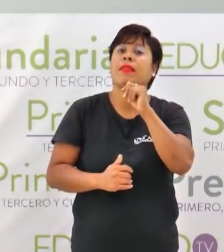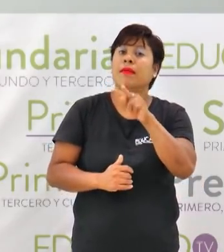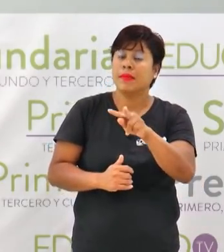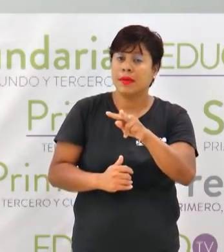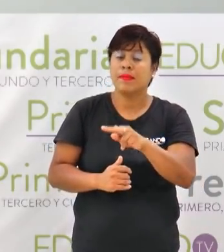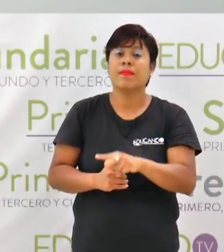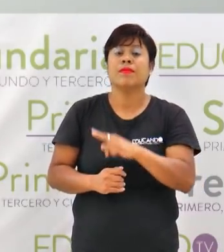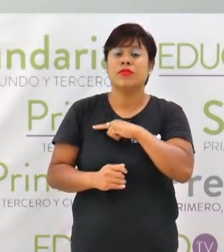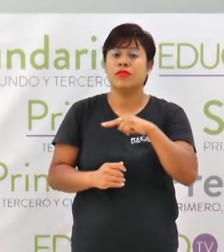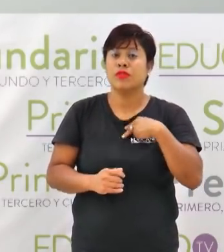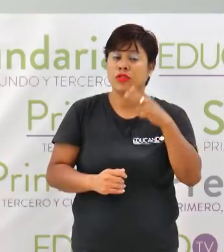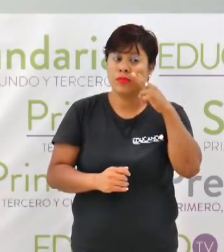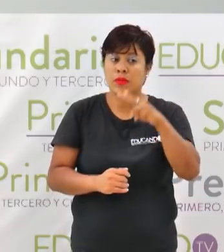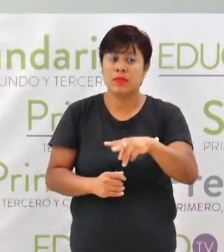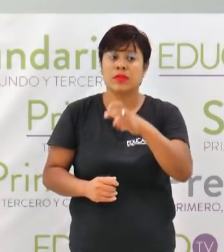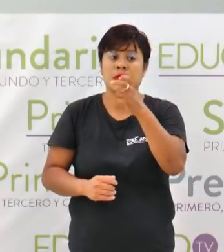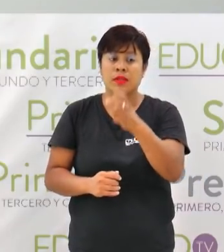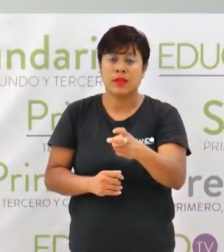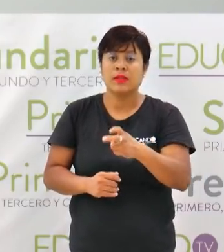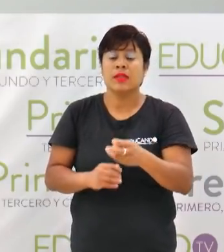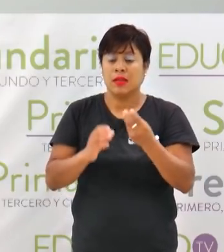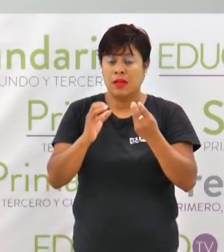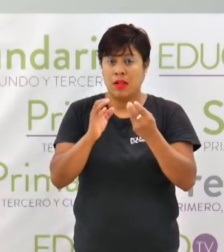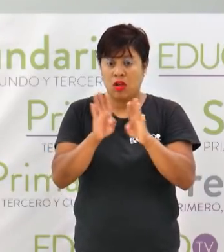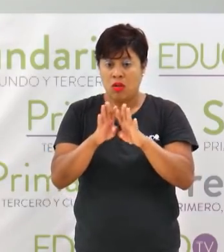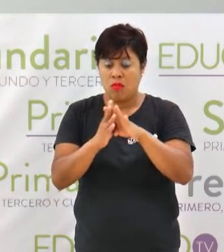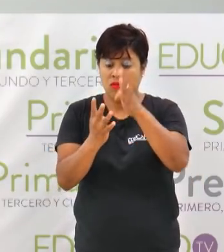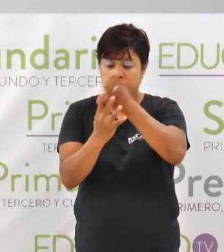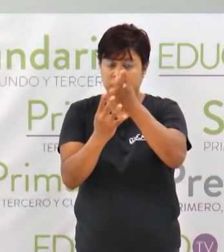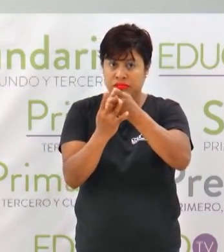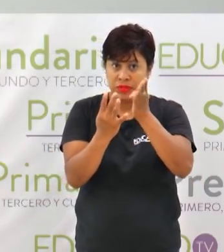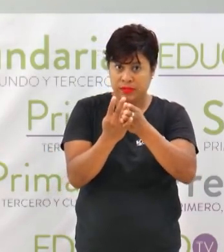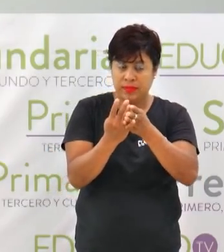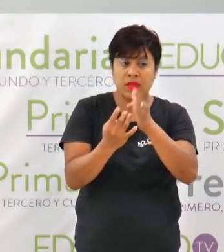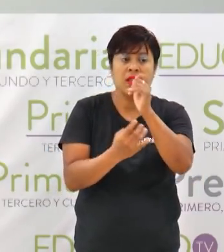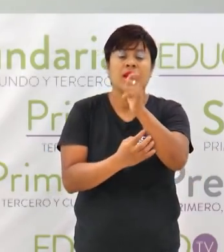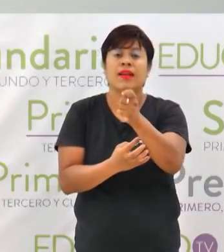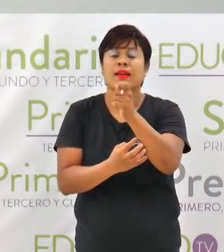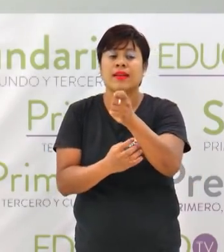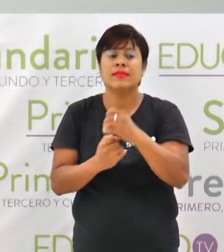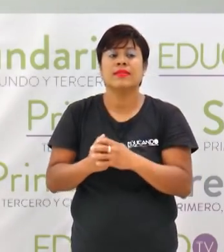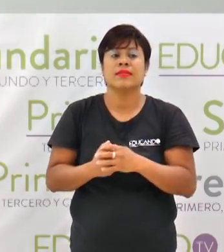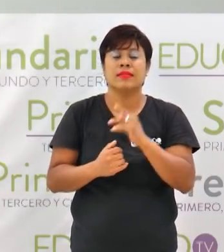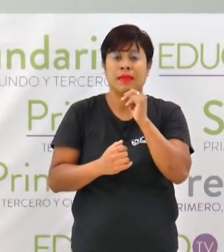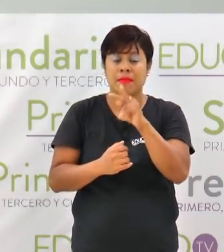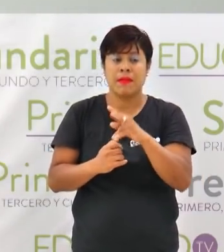También encontramos en esta clasificación lo que es